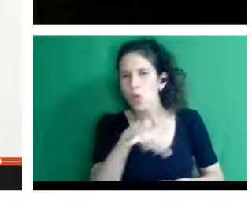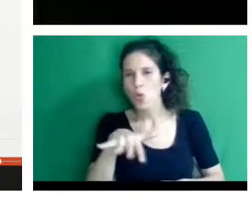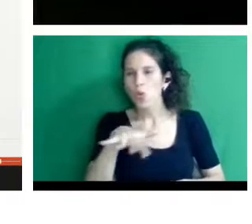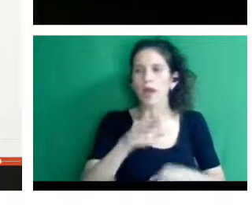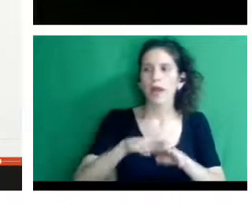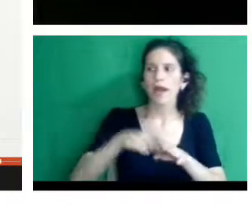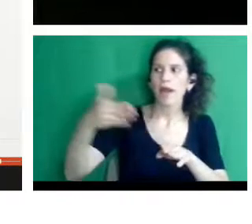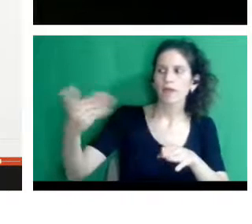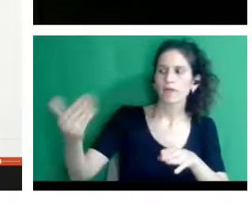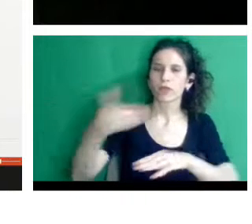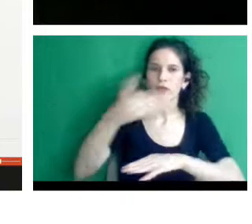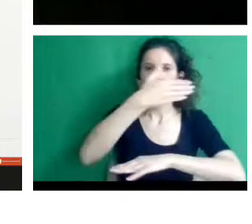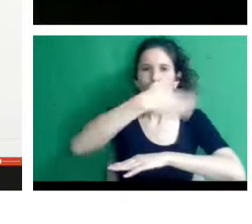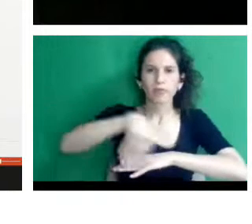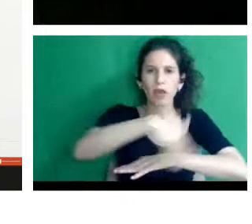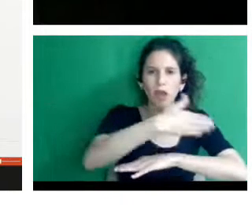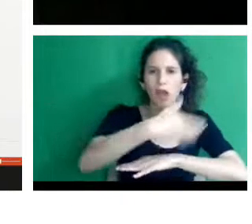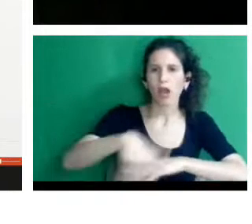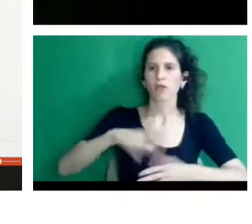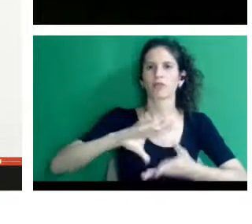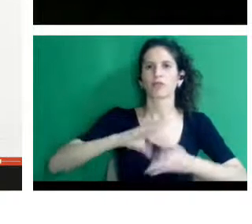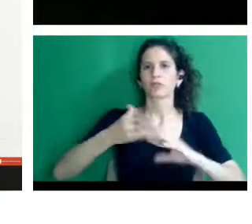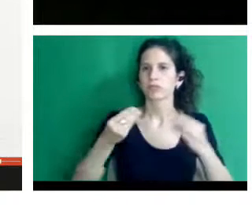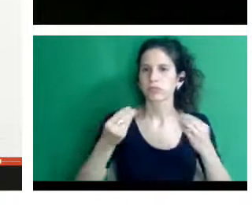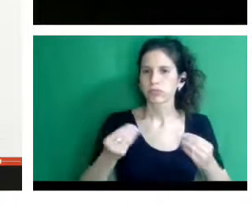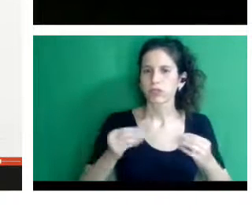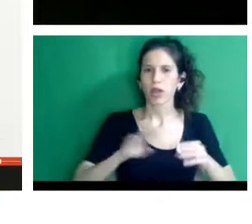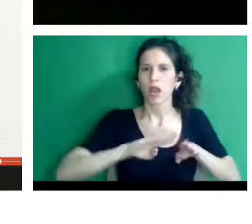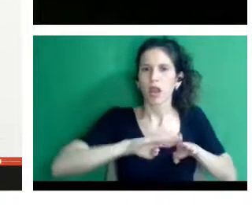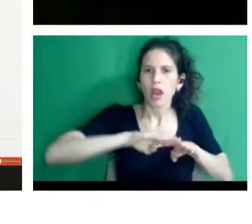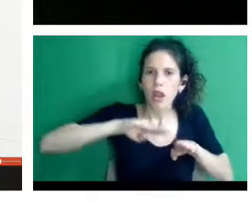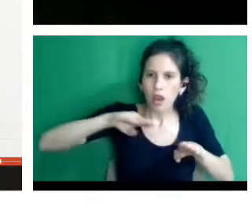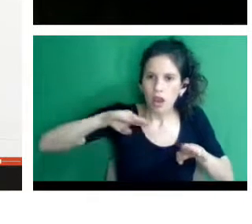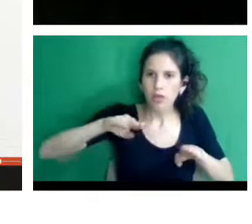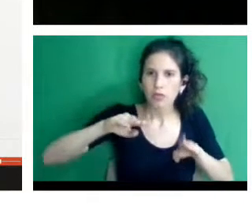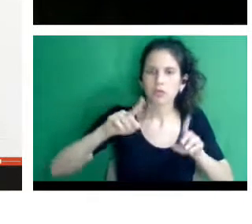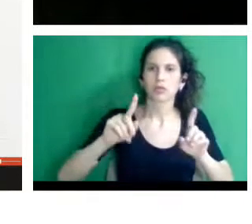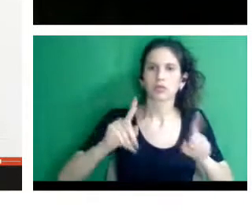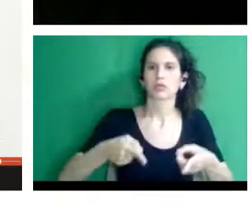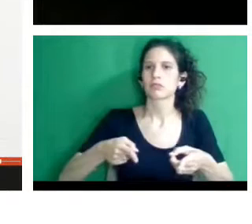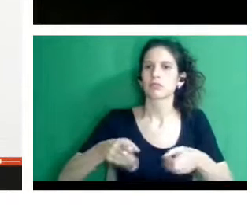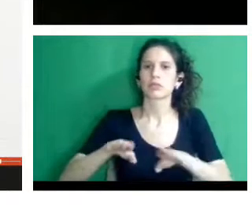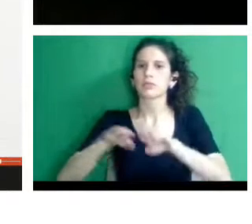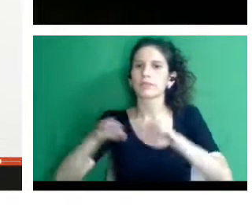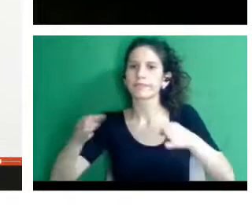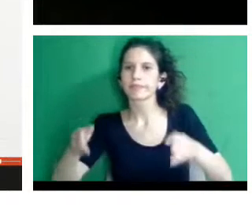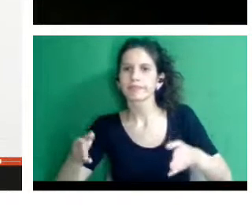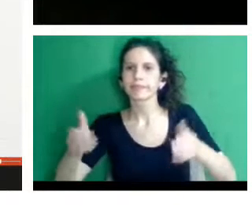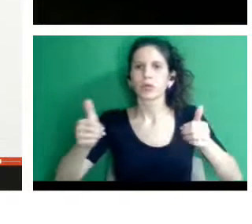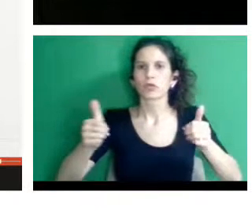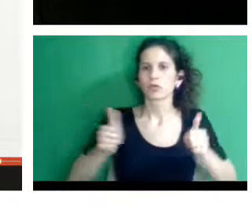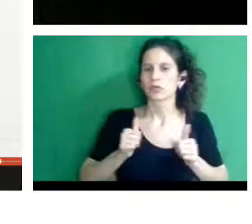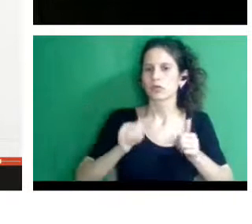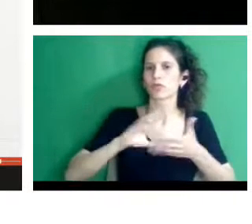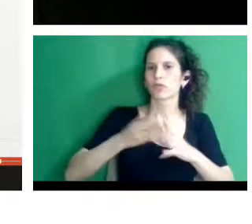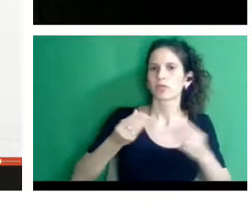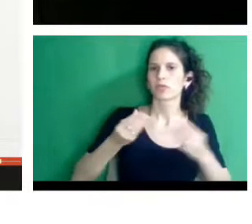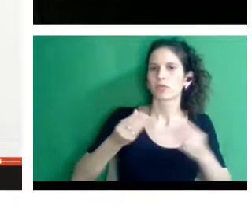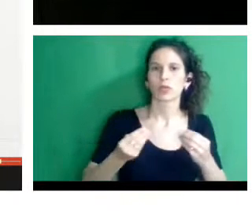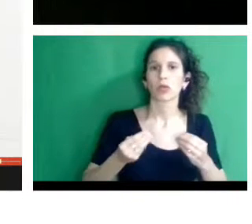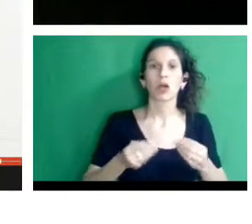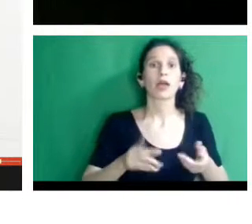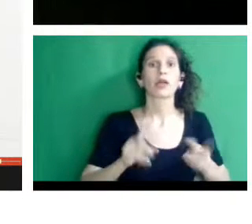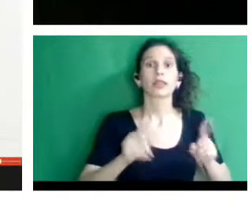pavimentos, parqueaderos, rampas fijas, mobiliario urbano, cajeros automáticos y máquinas expendedoras,